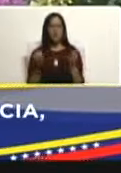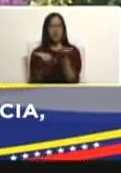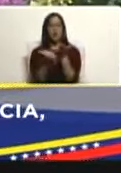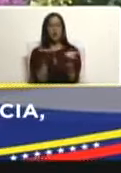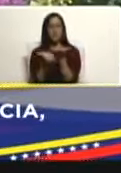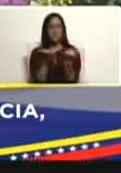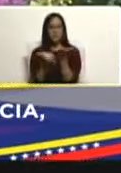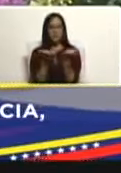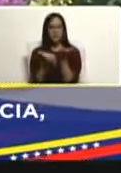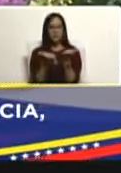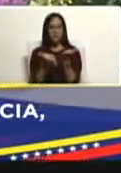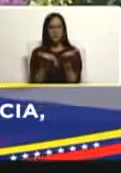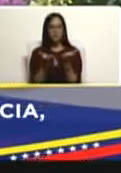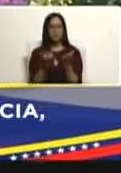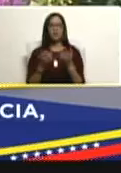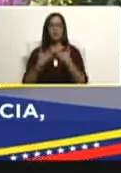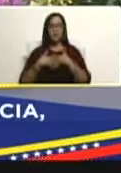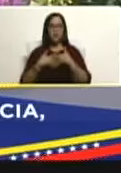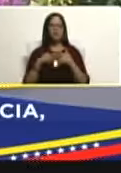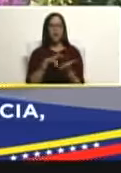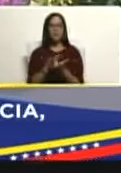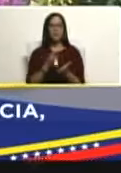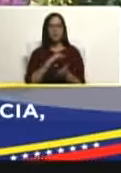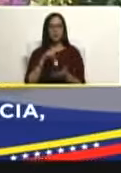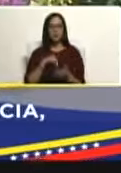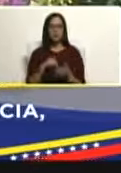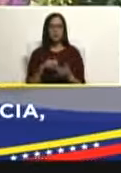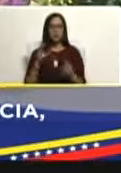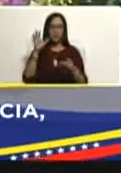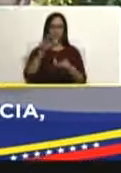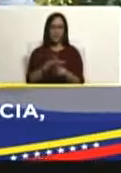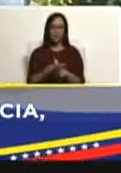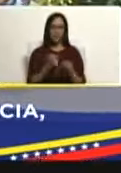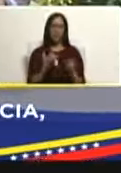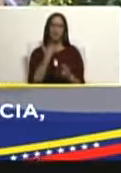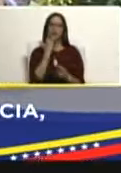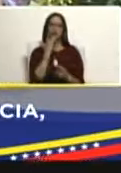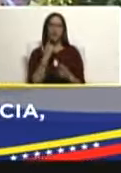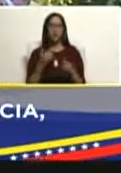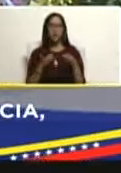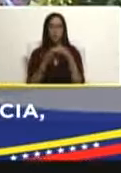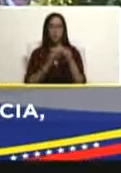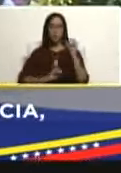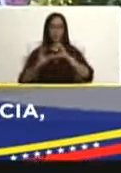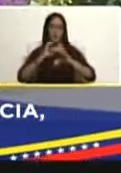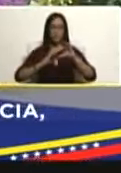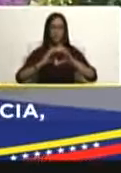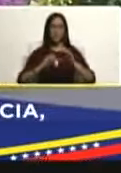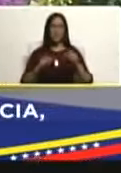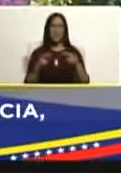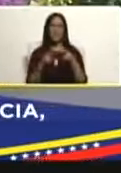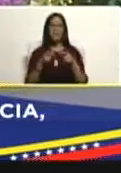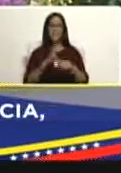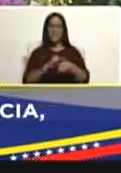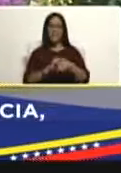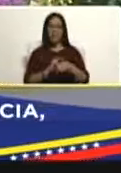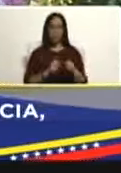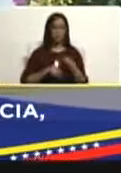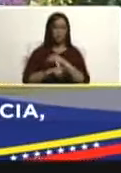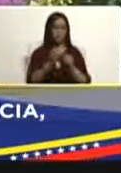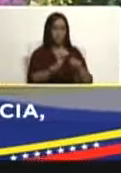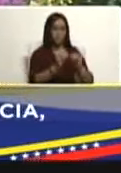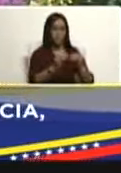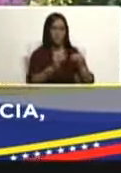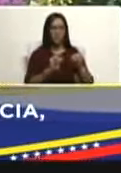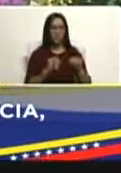inclusive mantenimiento de las maquinarias, nos ha pasado eso con la callapa heroica y ha tenido que salir un grupo de científicos a recuperar equipos médicos, ha tenido que salir un grupo de